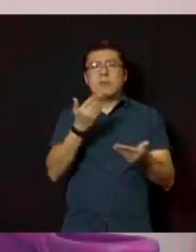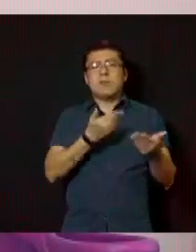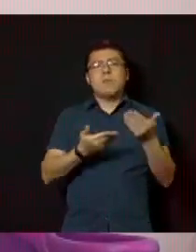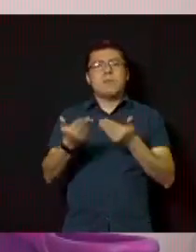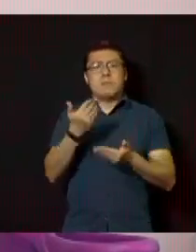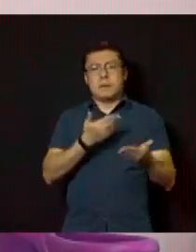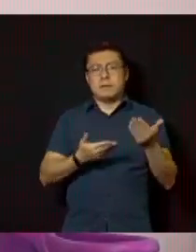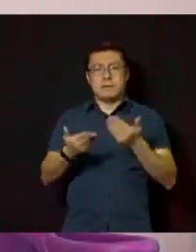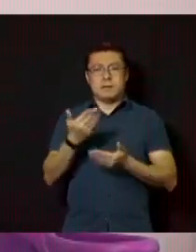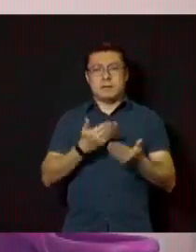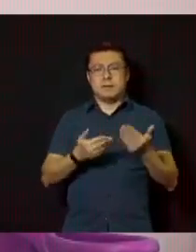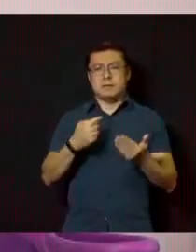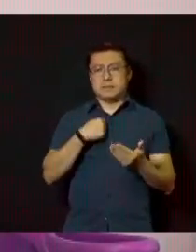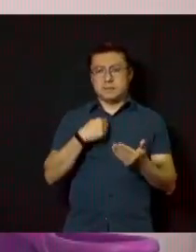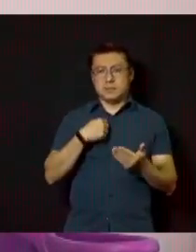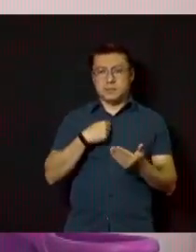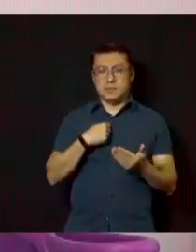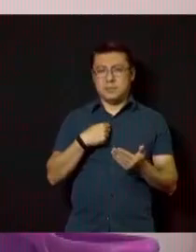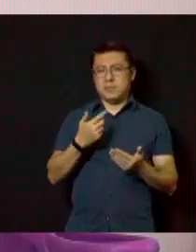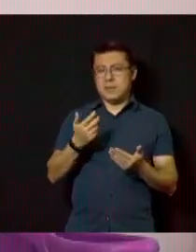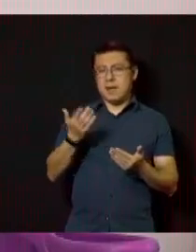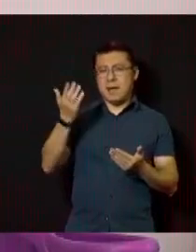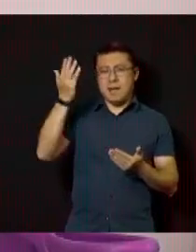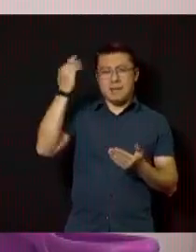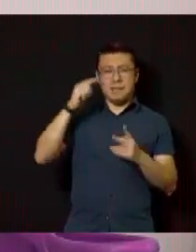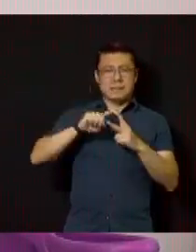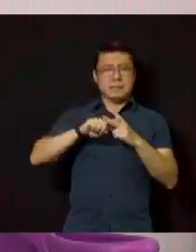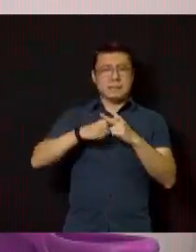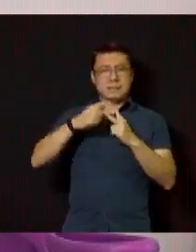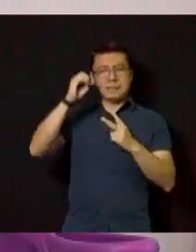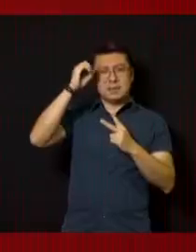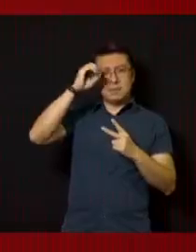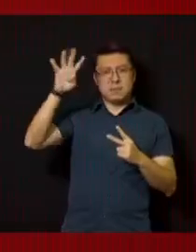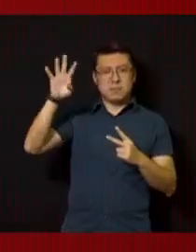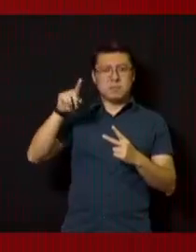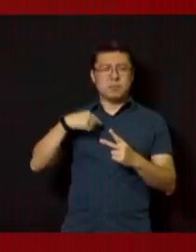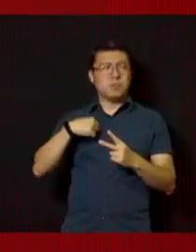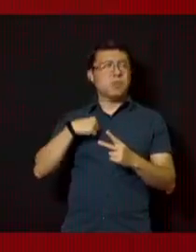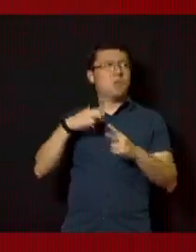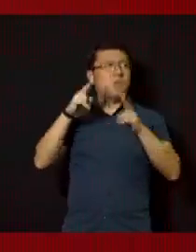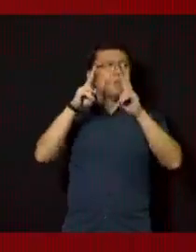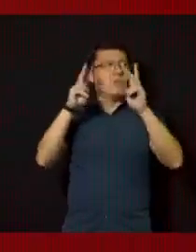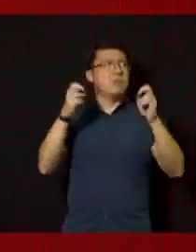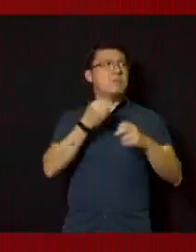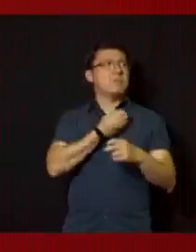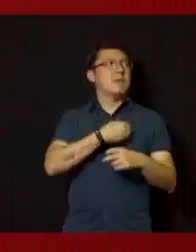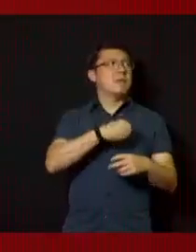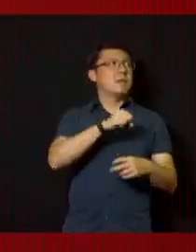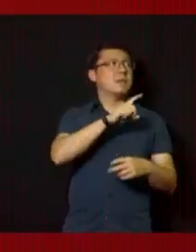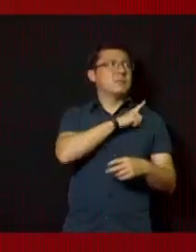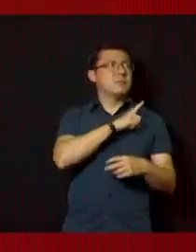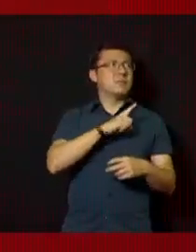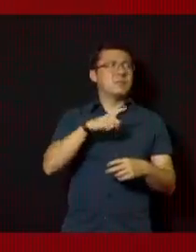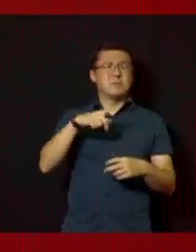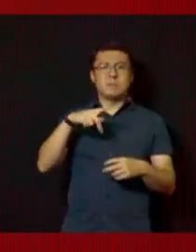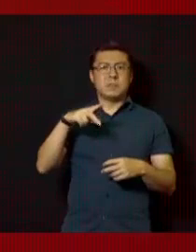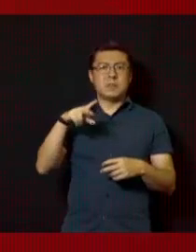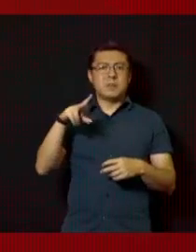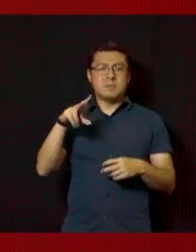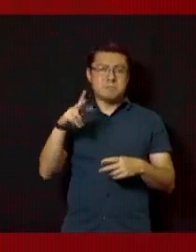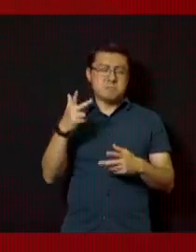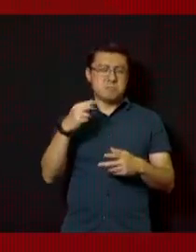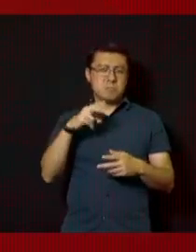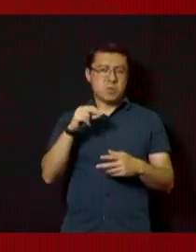empecé mi negocio con OmniLife, pues como les mencionaba ahorita, yo no tenía ni idea que era nutrición, ni vitaminas, ni la mala alimentación, nada de